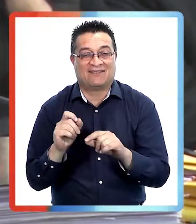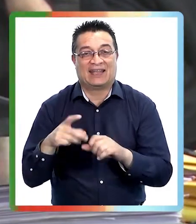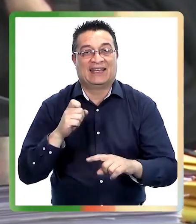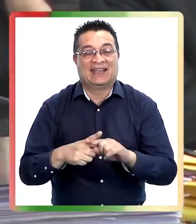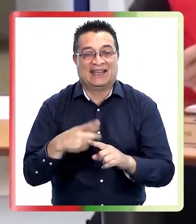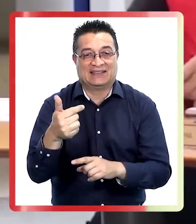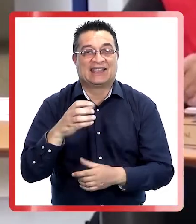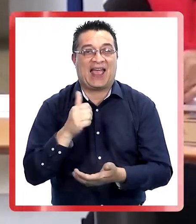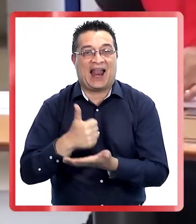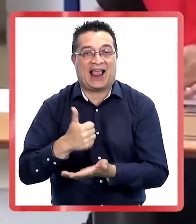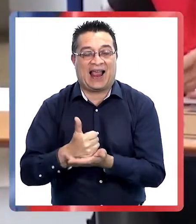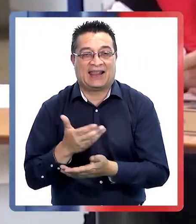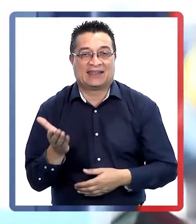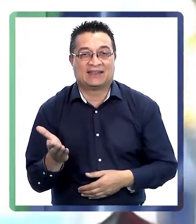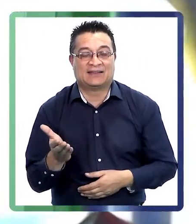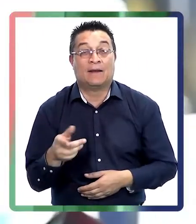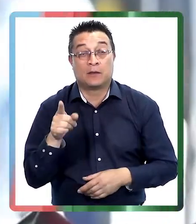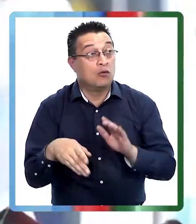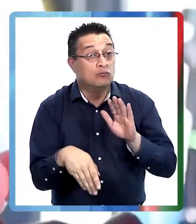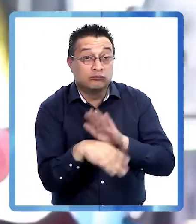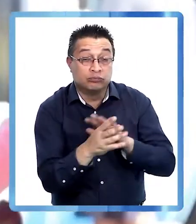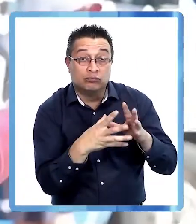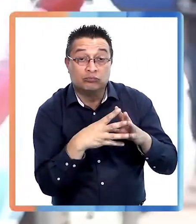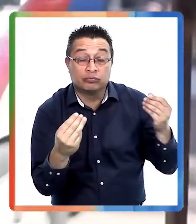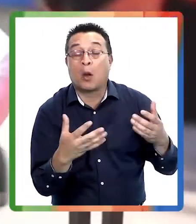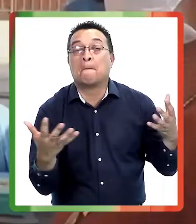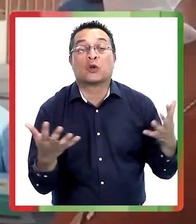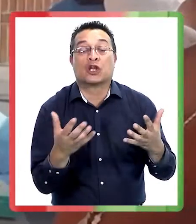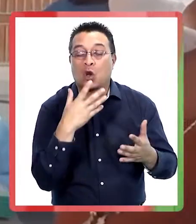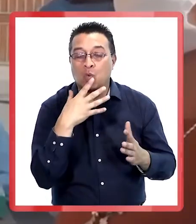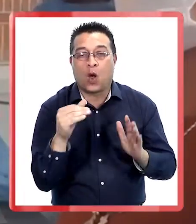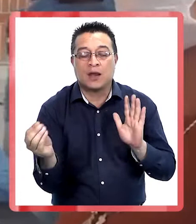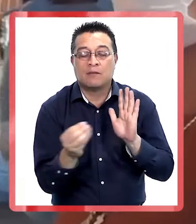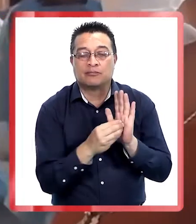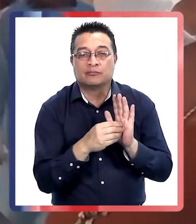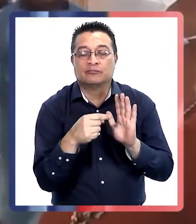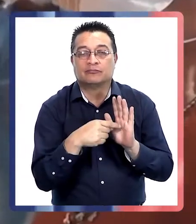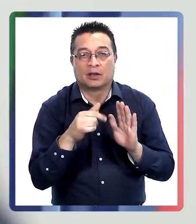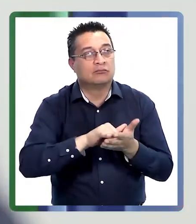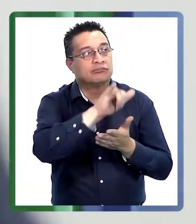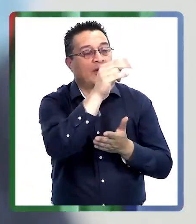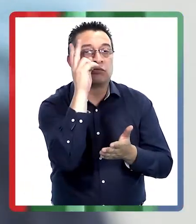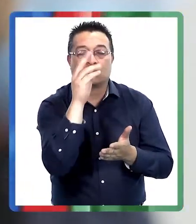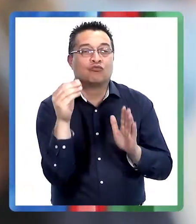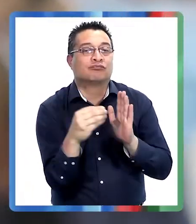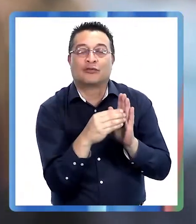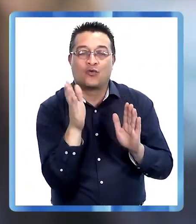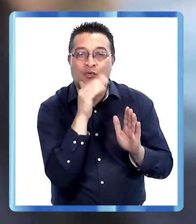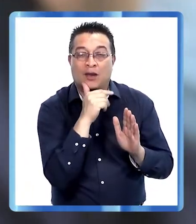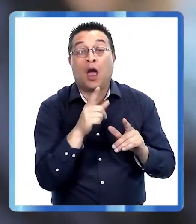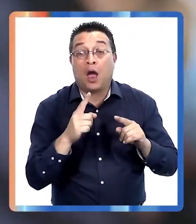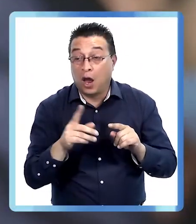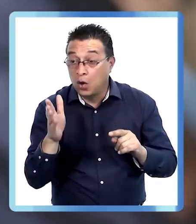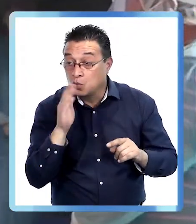defensa de la ex jefa comunal. Su salida de Chile se pudo concretar porque no fue aplicada la medida cautelar de arraigo nacional. Por